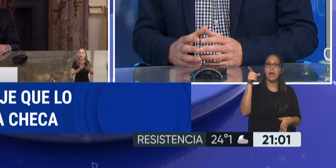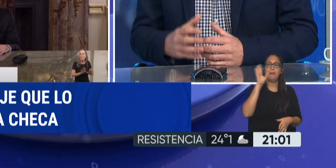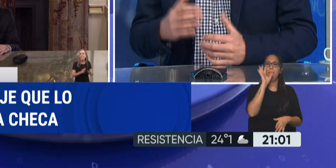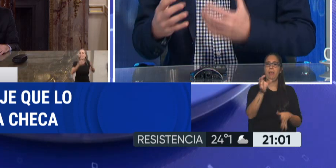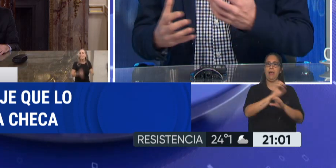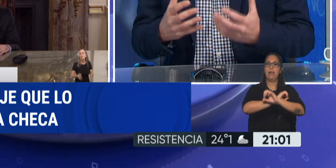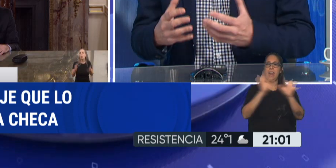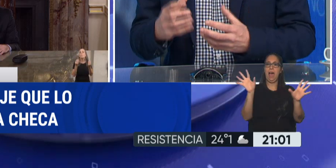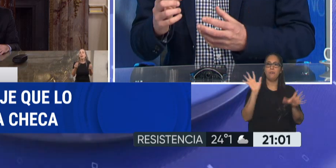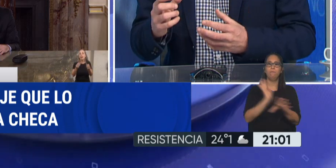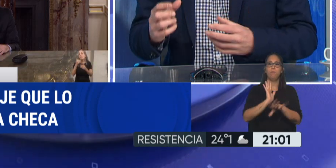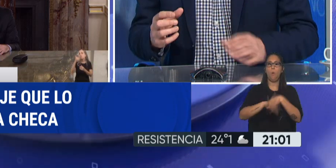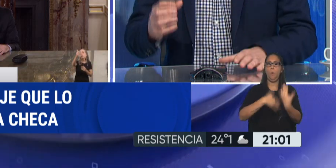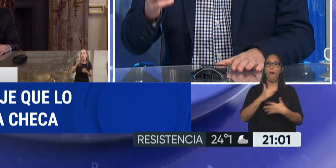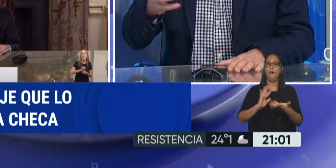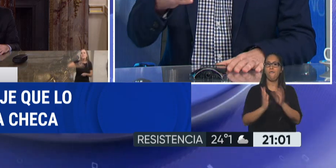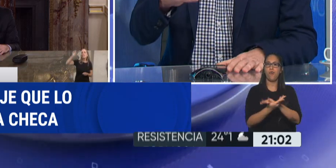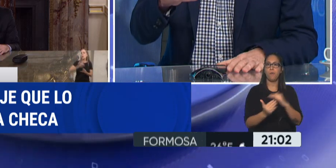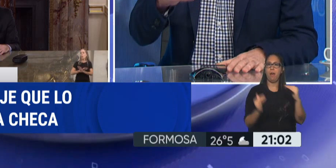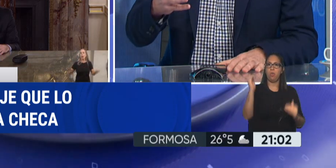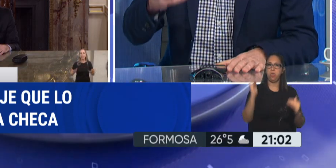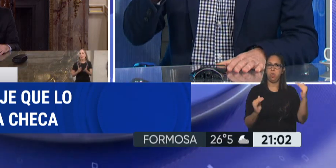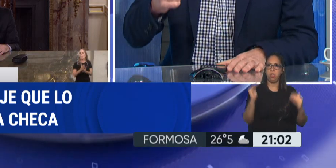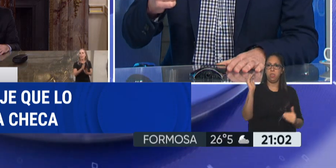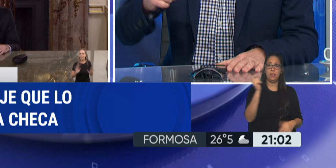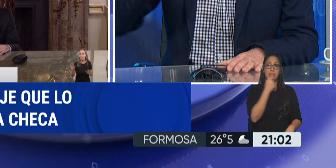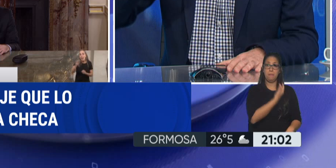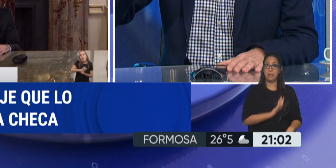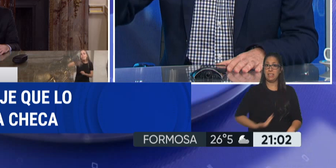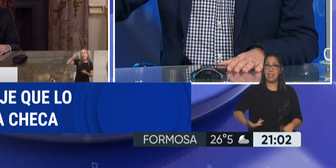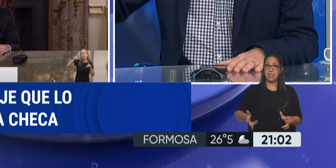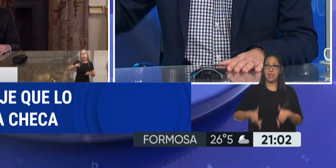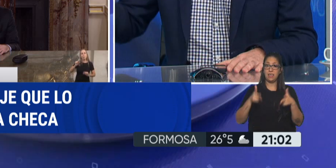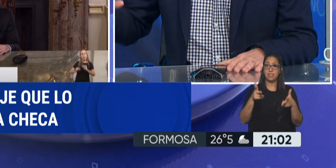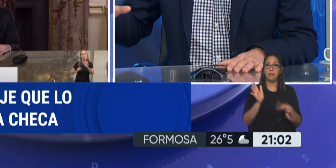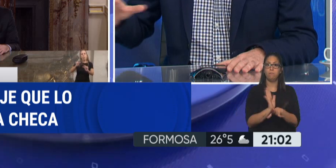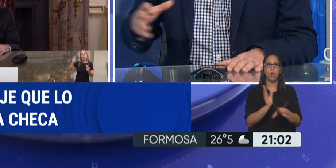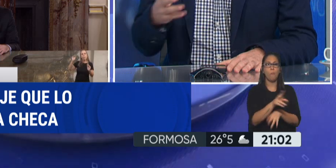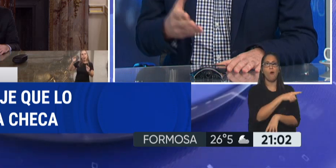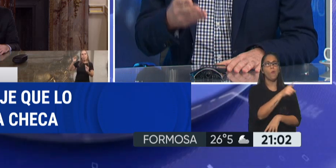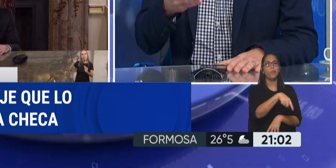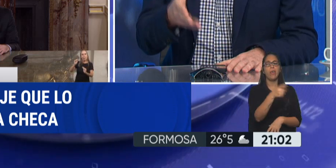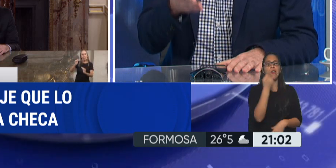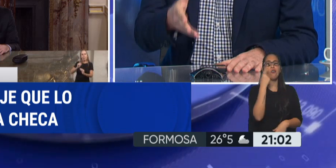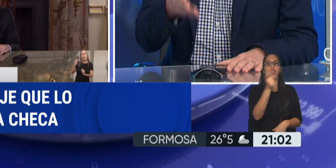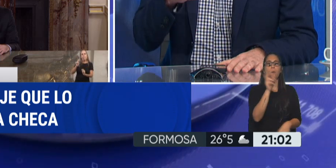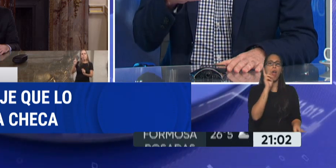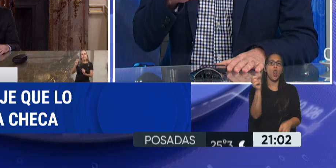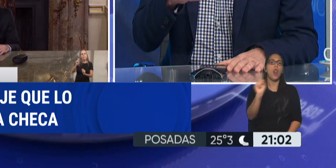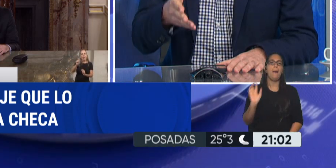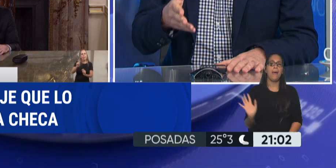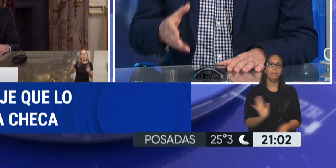claramente está jugando en otro rango. Creo que lo que es el presidente lo que dice es el famoso no la ven. Creo que lo que está